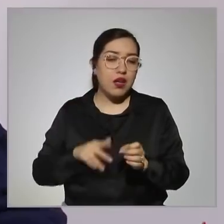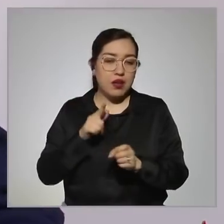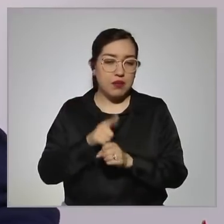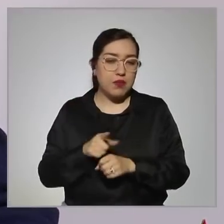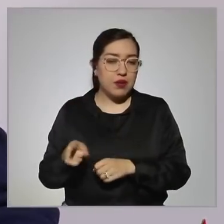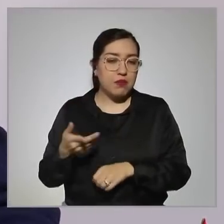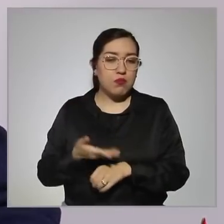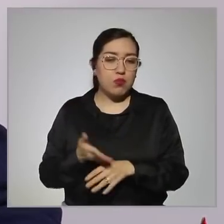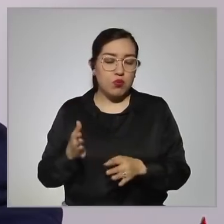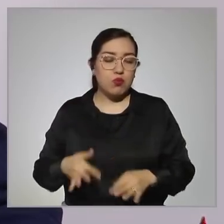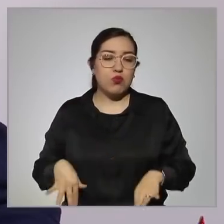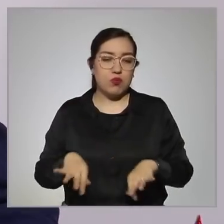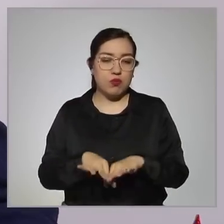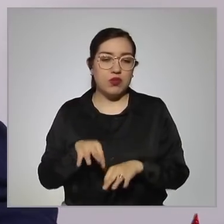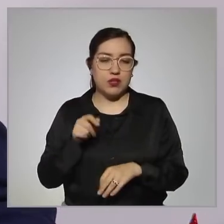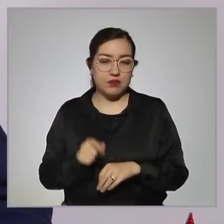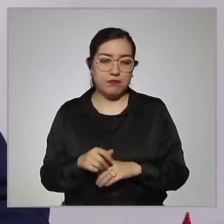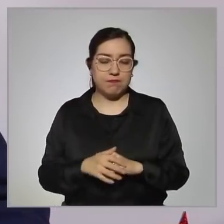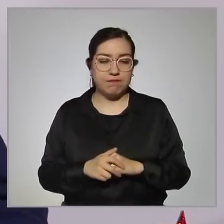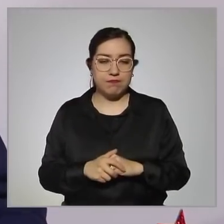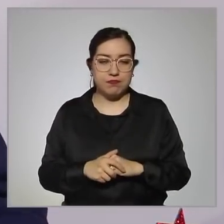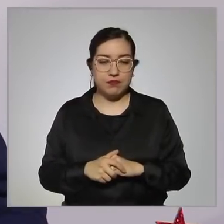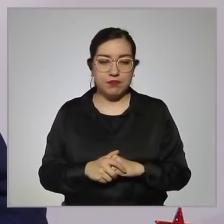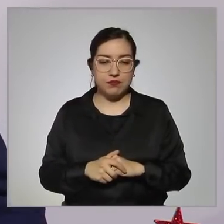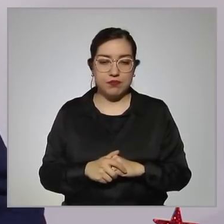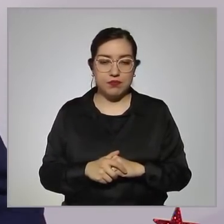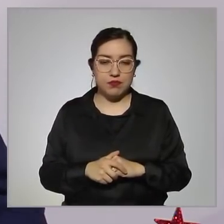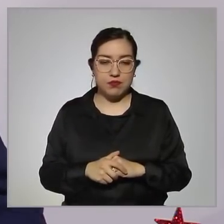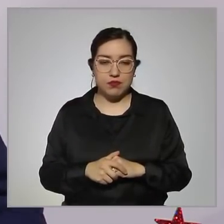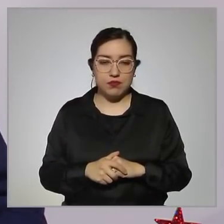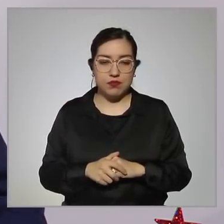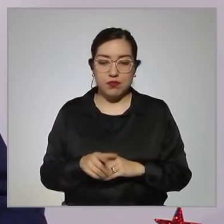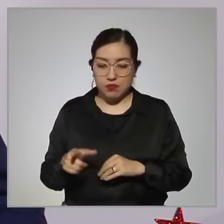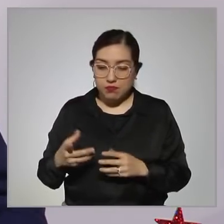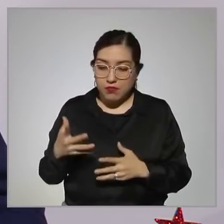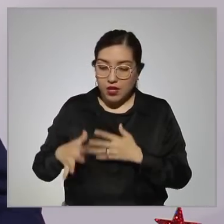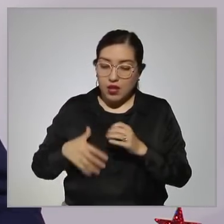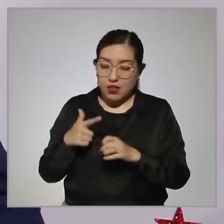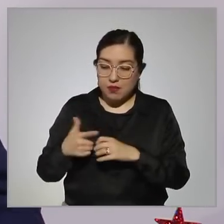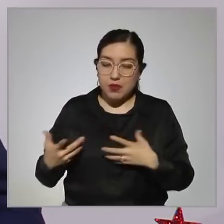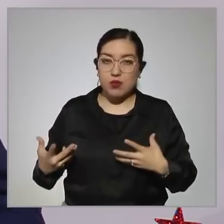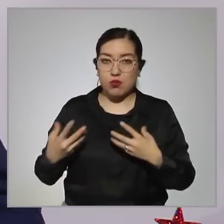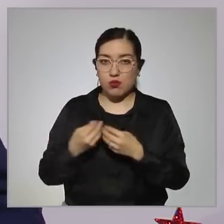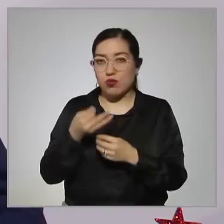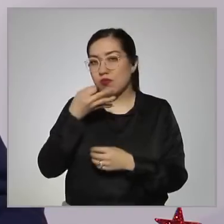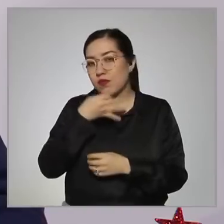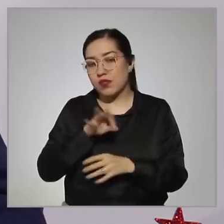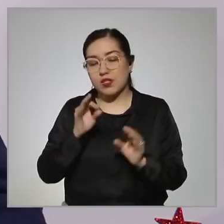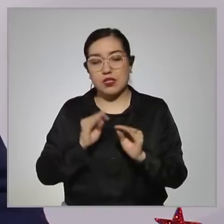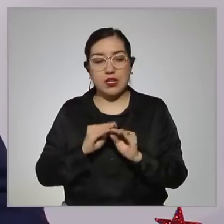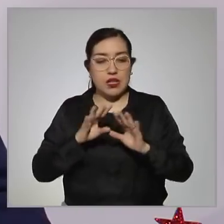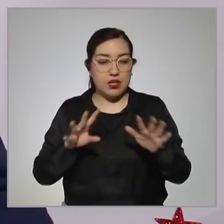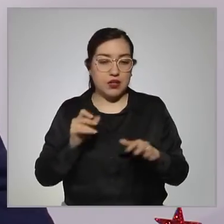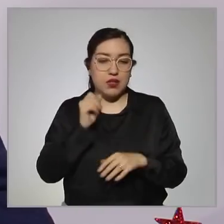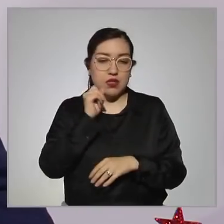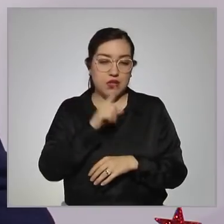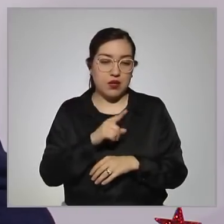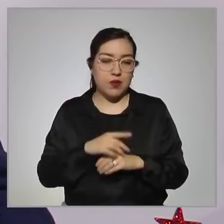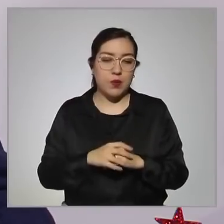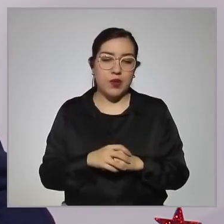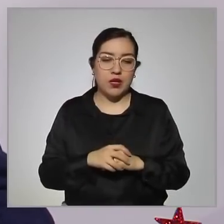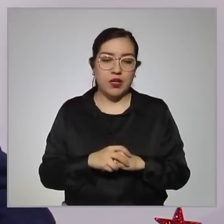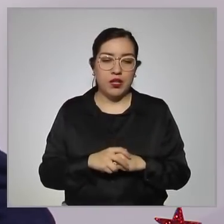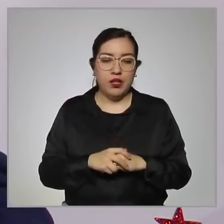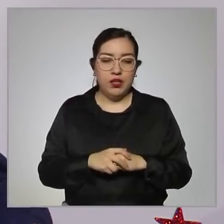importante lo de las mascotas, que quieras que no, son partícipes de nuestras fiestas. Por supuesto, ¿no? también. Lo sienten como